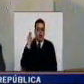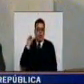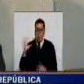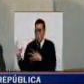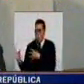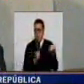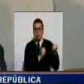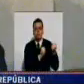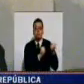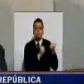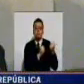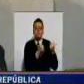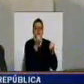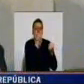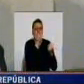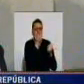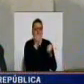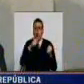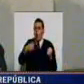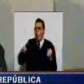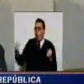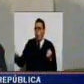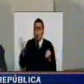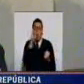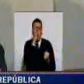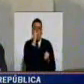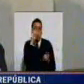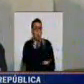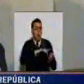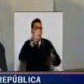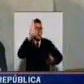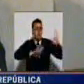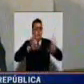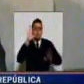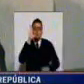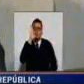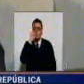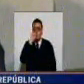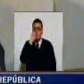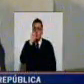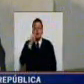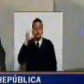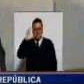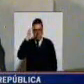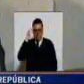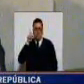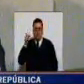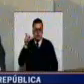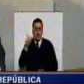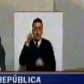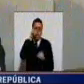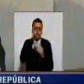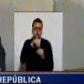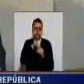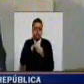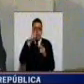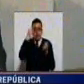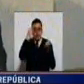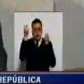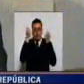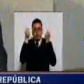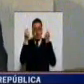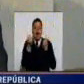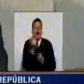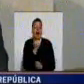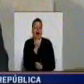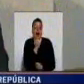Cárdenas: habrá una subasta donde la competencia entre reconocidos inversionistas estratégicos permitirá que el